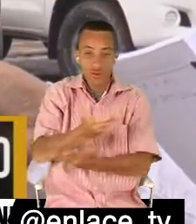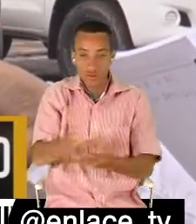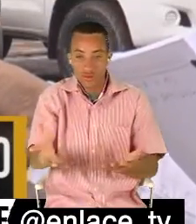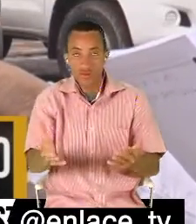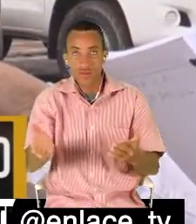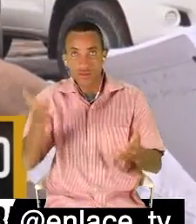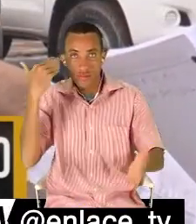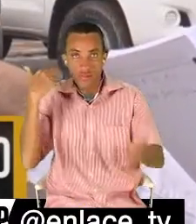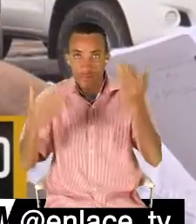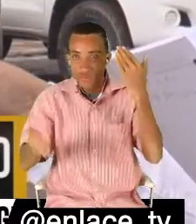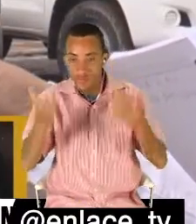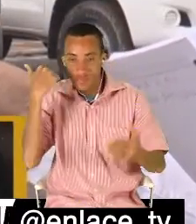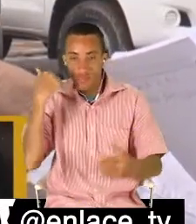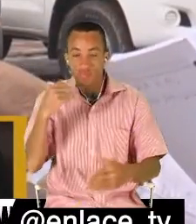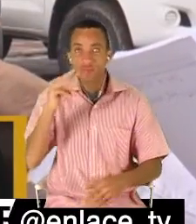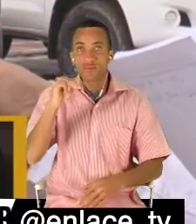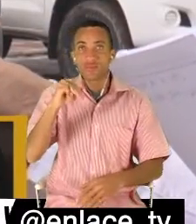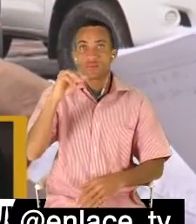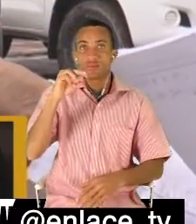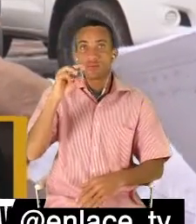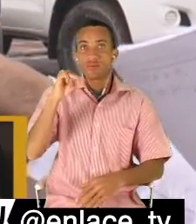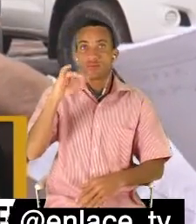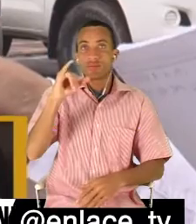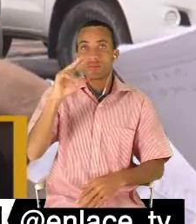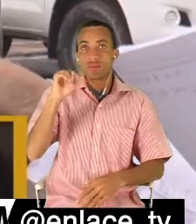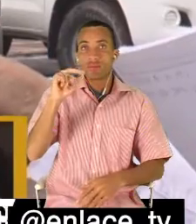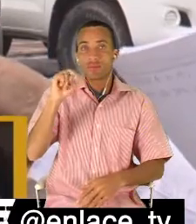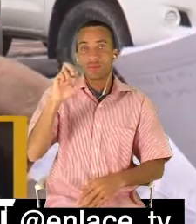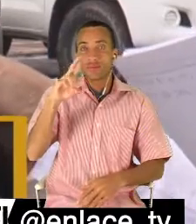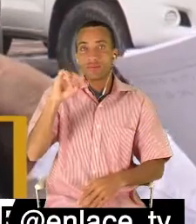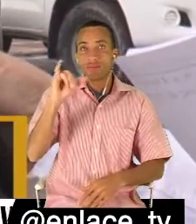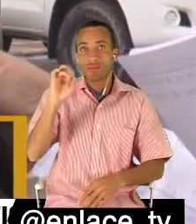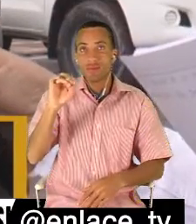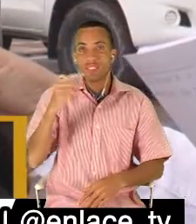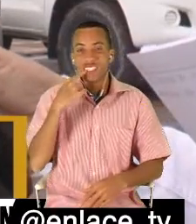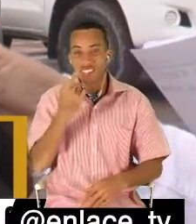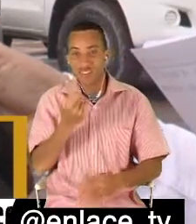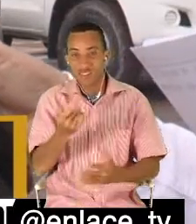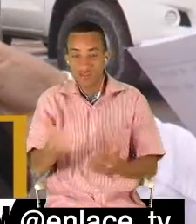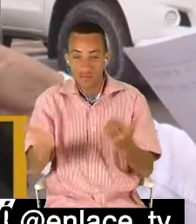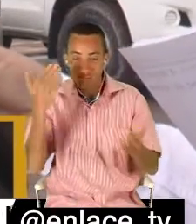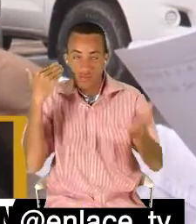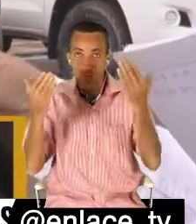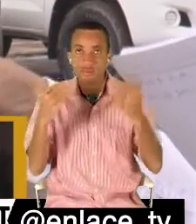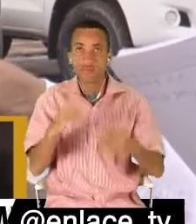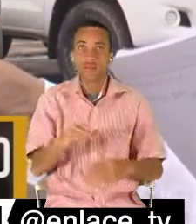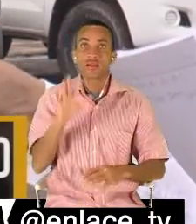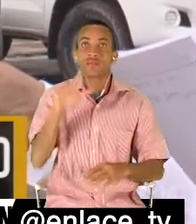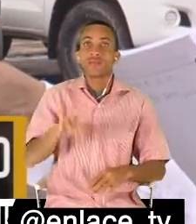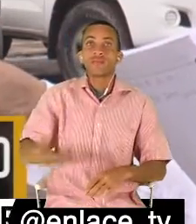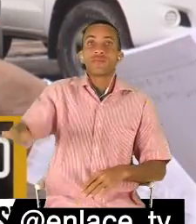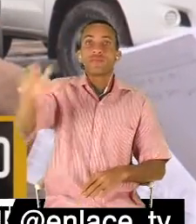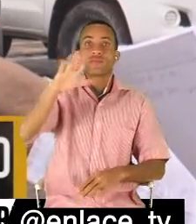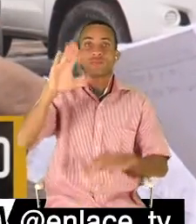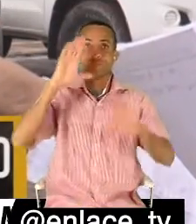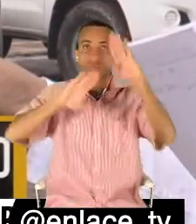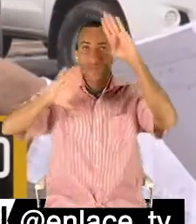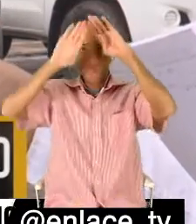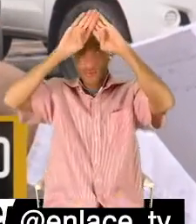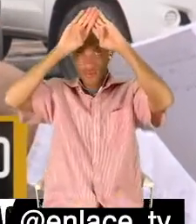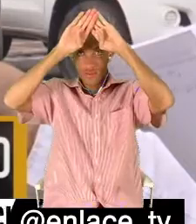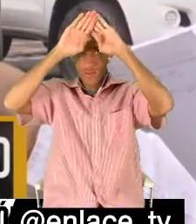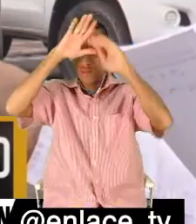que quieren hacer ampliar la zona, los polígonos. Mire el tema del centro. En el centro toda esa zona es